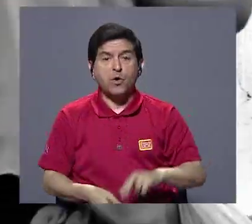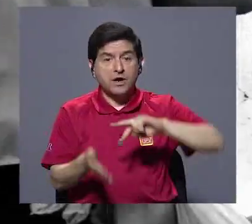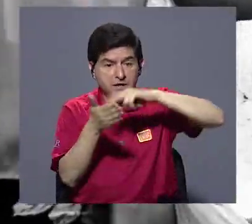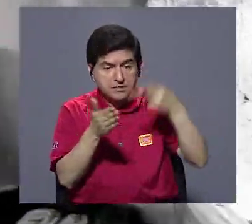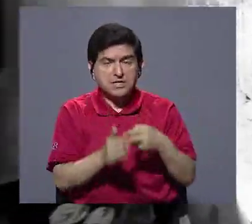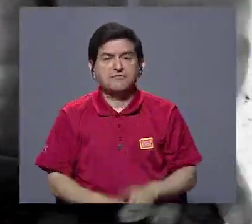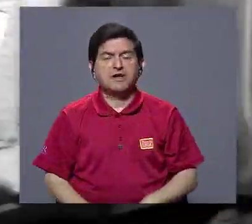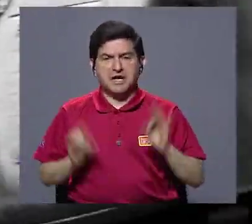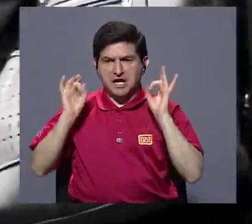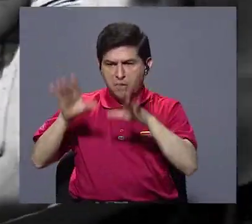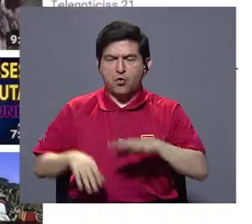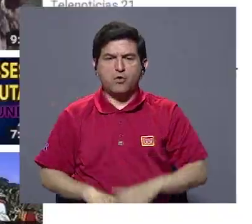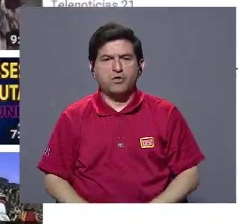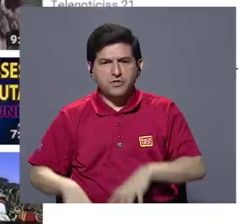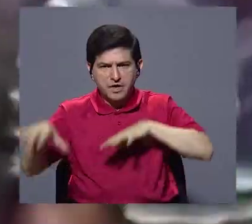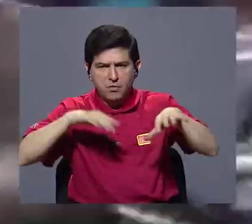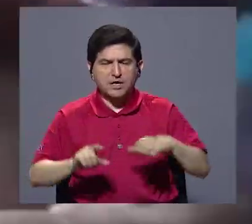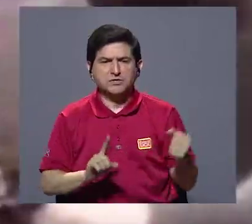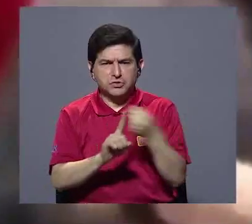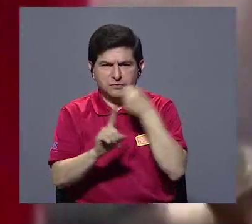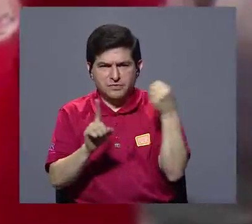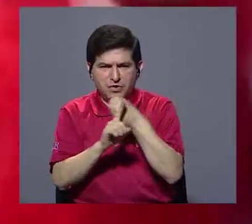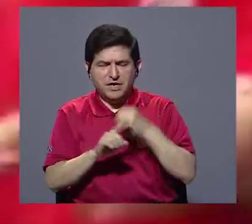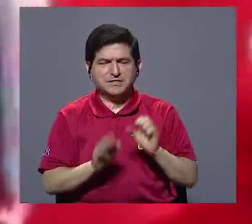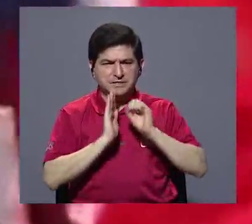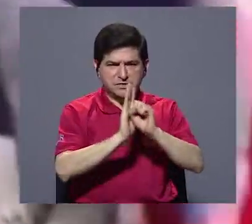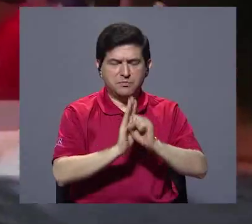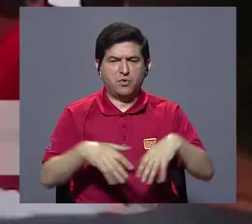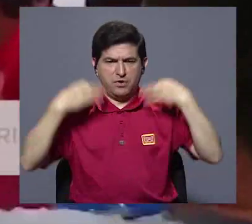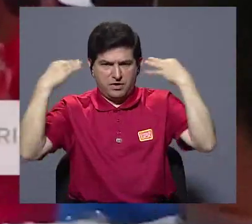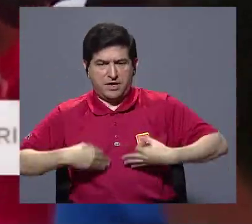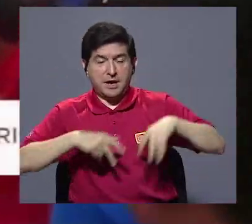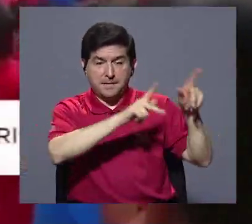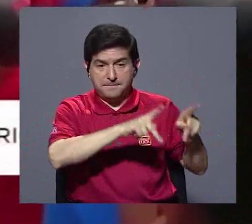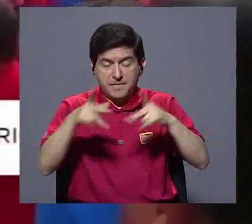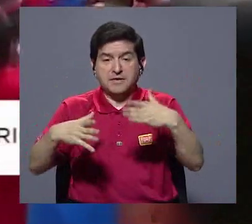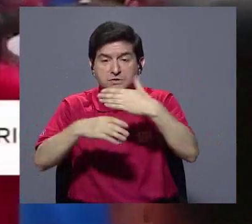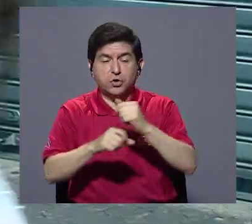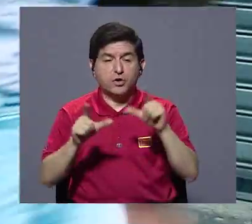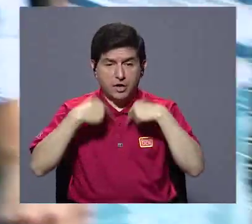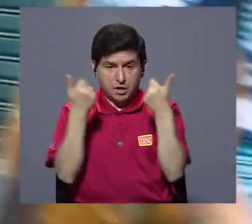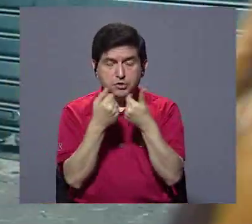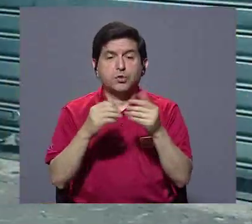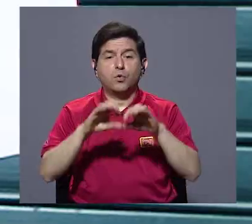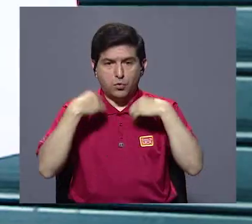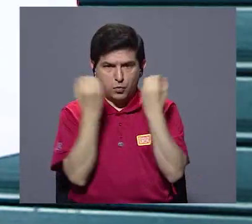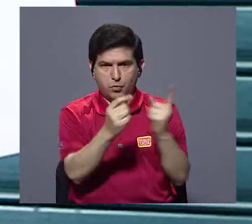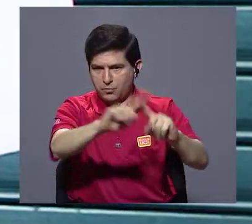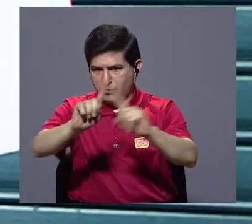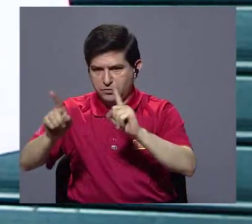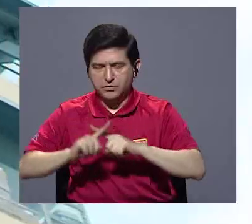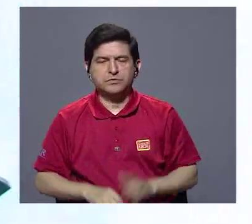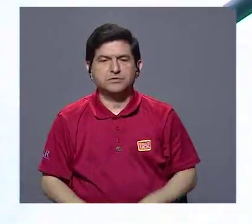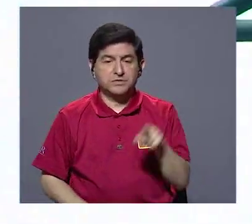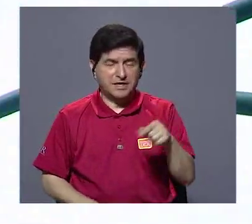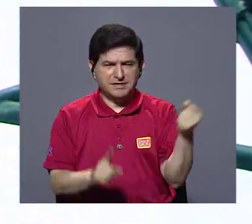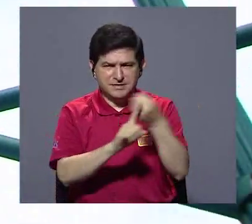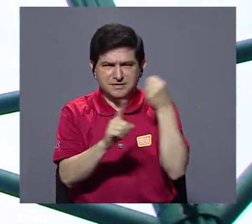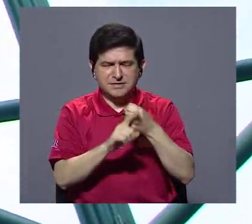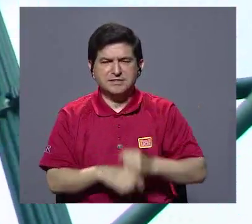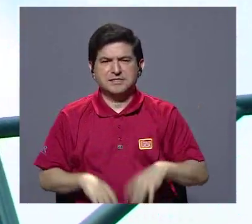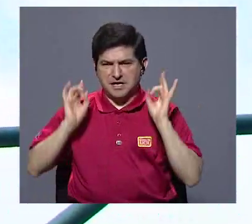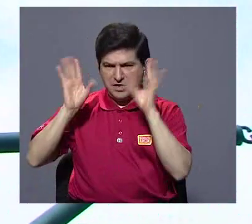puede devenir en brotes de odio y en actos de violencia simbólica y física, perpetrados por individuos o grupos organizados. Este